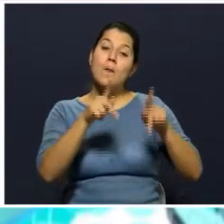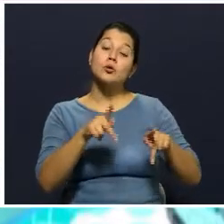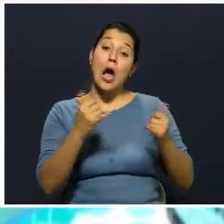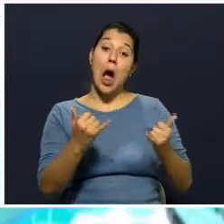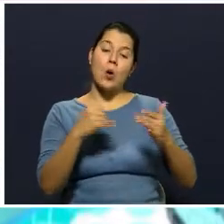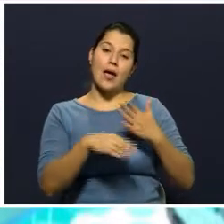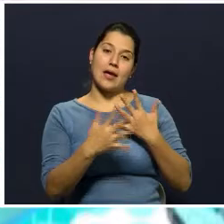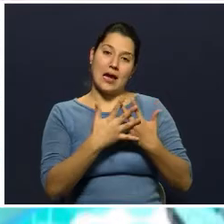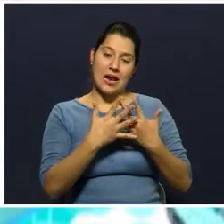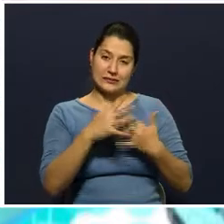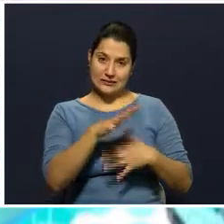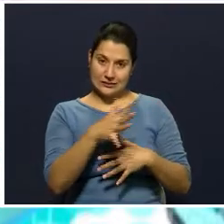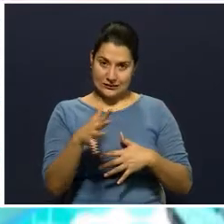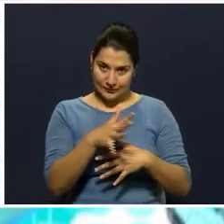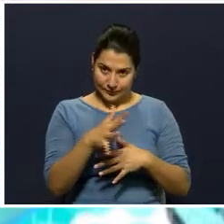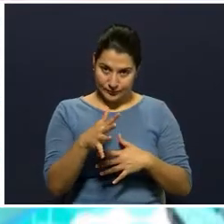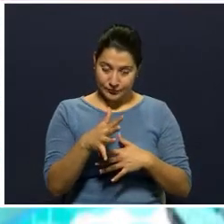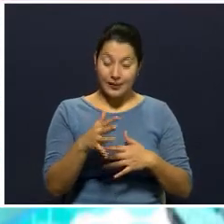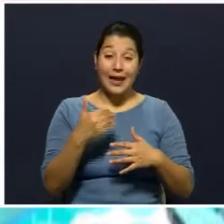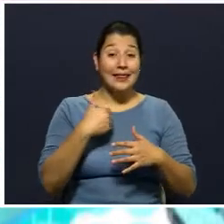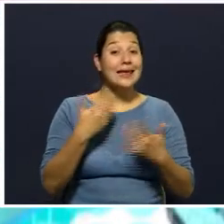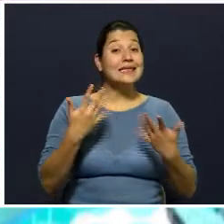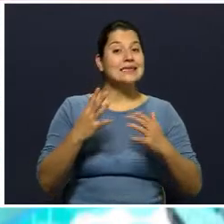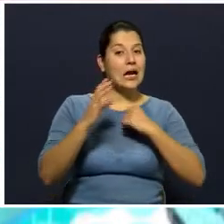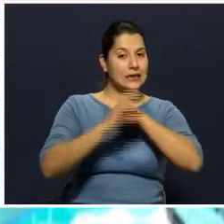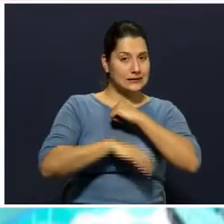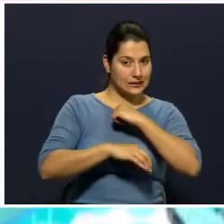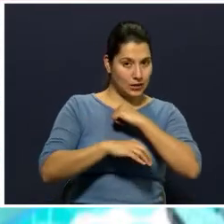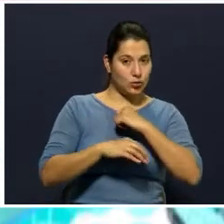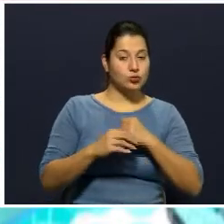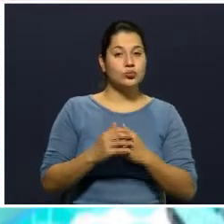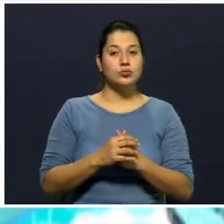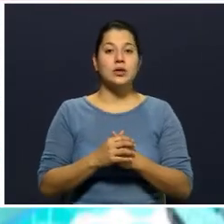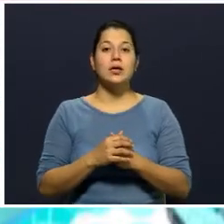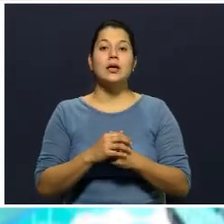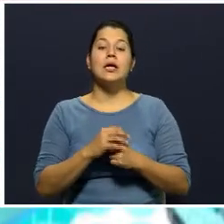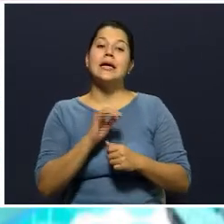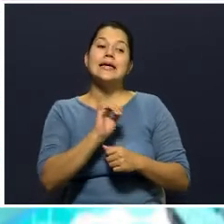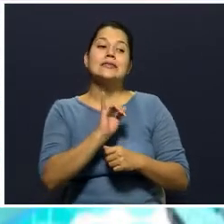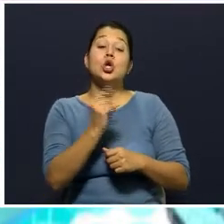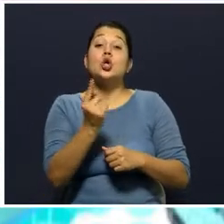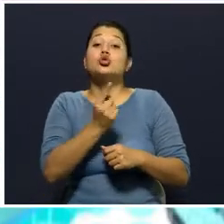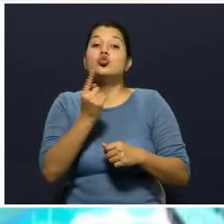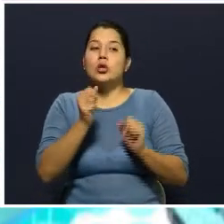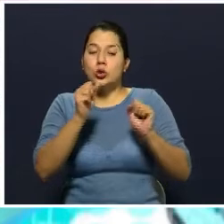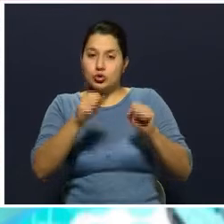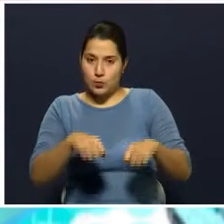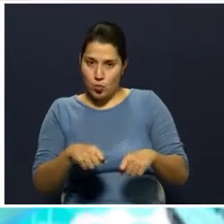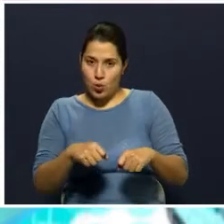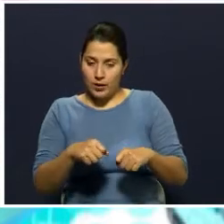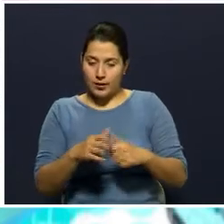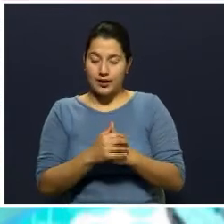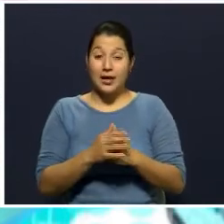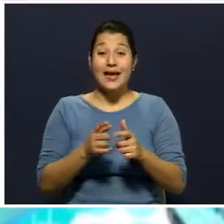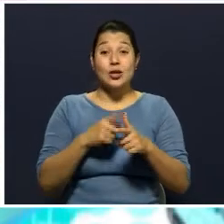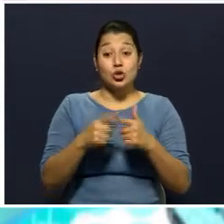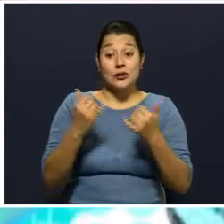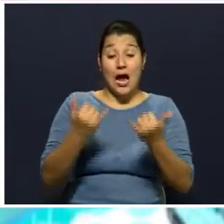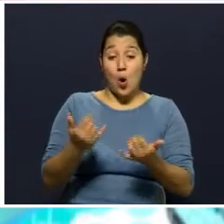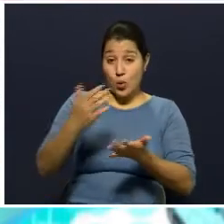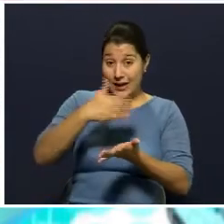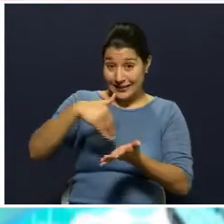de libertad con carácter de sentenciado, que son los únicos que están a la orden del Instituto Nacional de Criminología. Entonces, en este momento, los centros